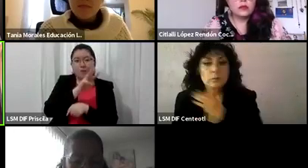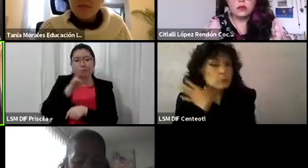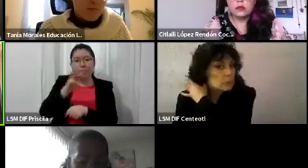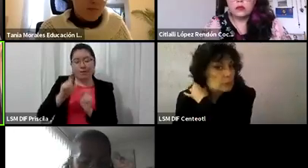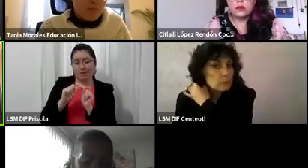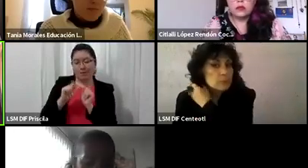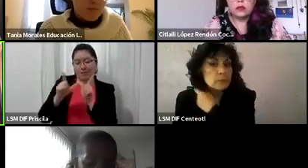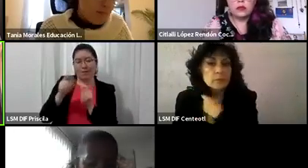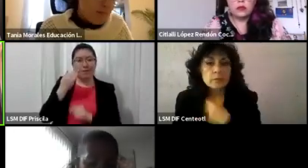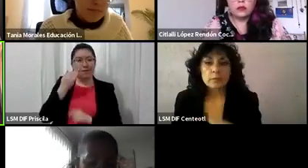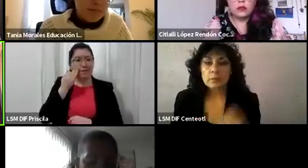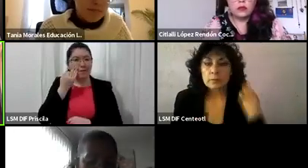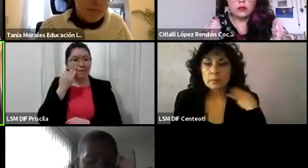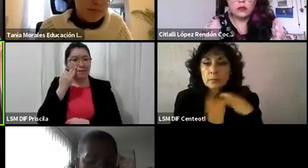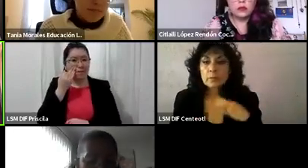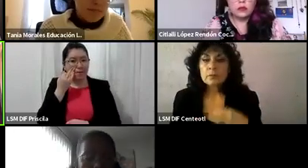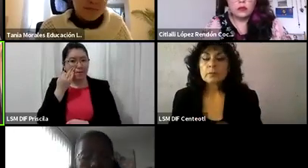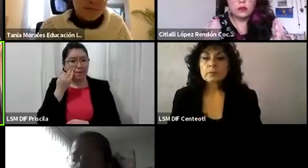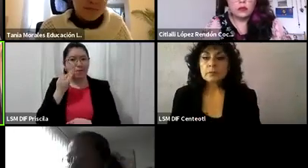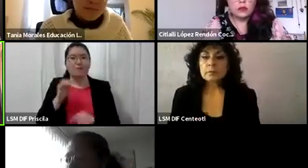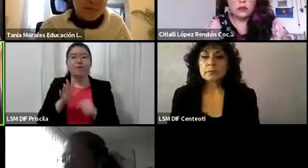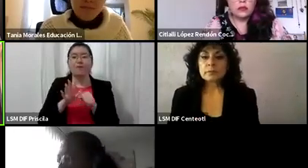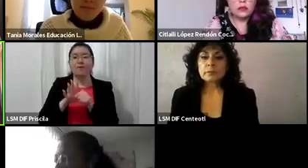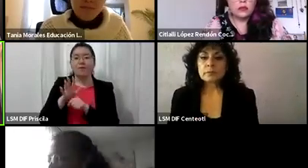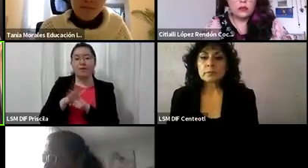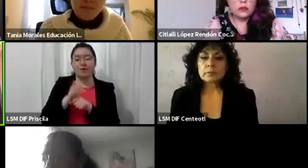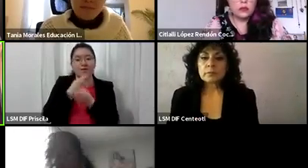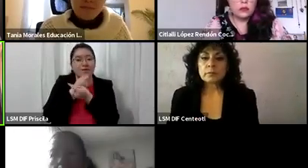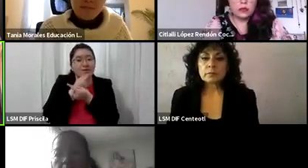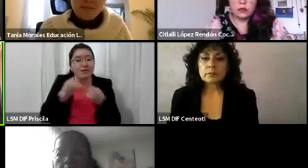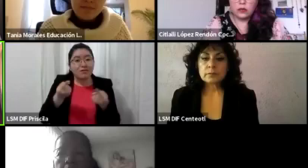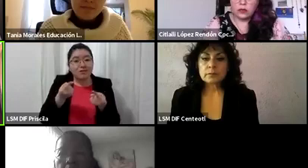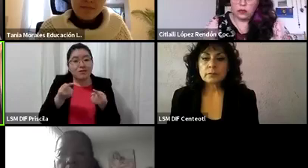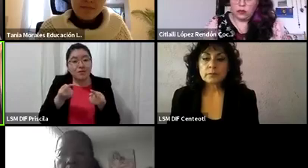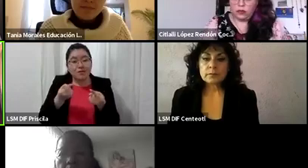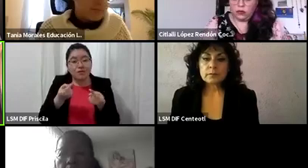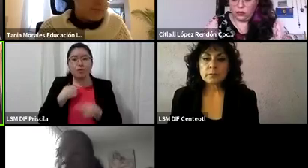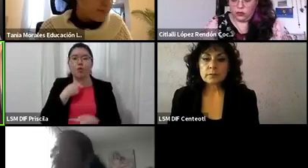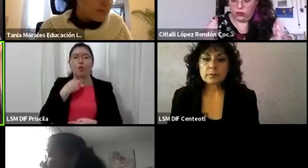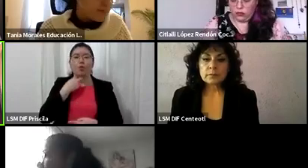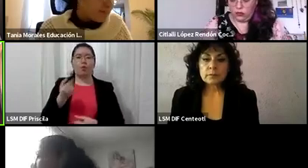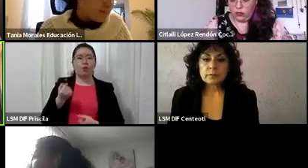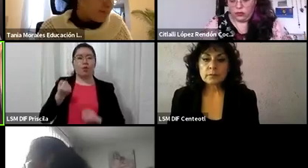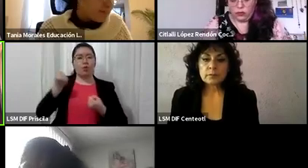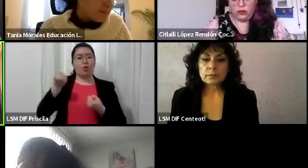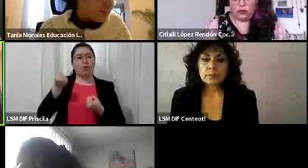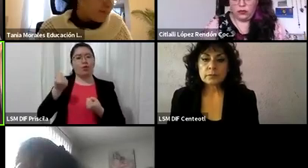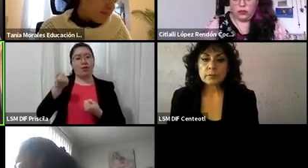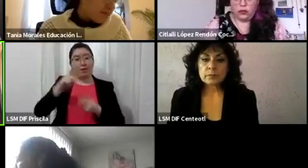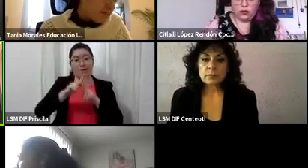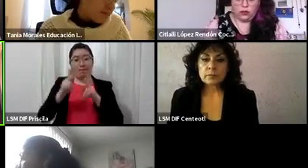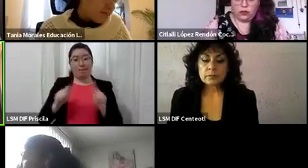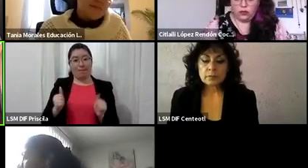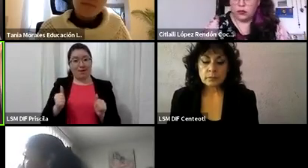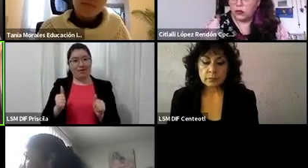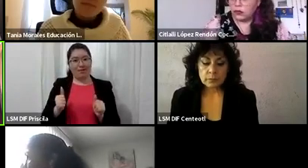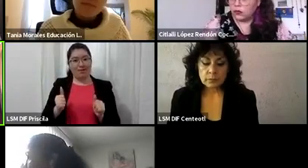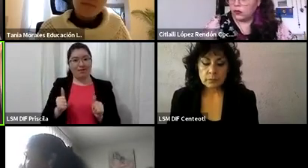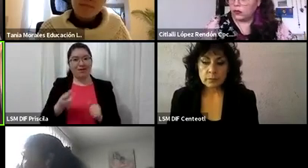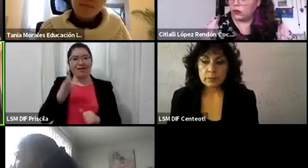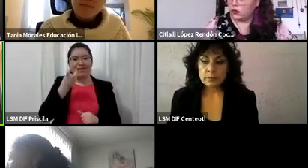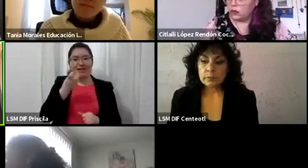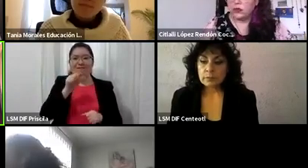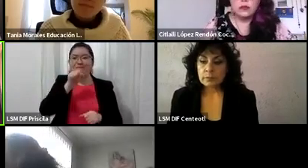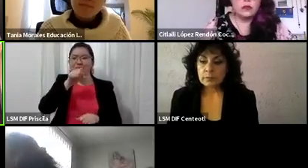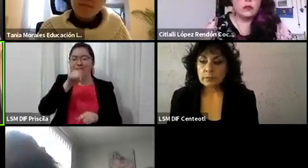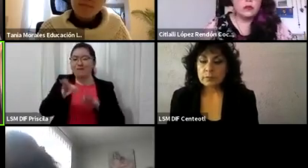Facebook está, perdón, en Niñas, Niños y Alzan la Voz a favor de la paz, que ahí está poco el trabajo que hemos